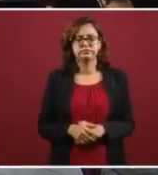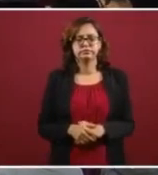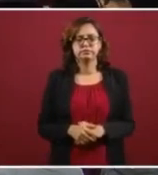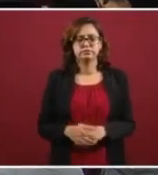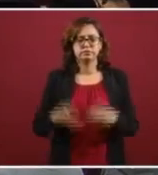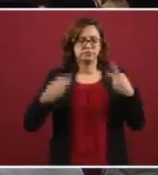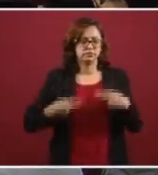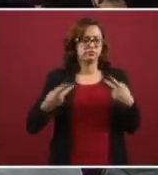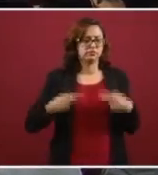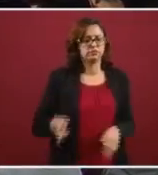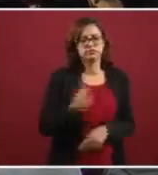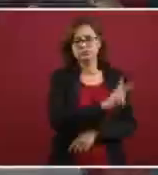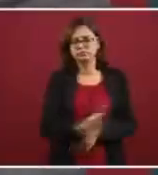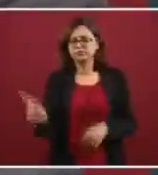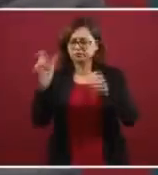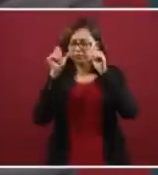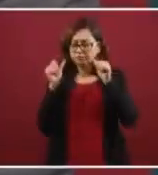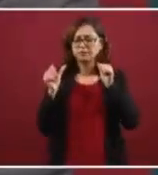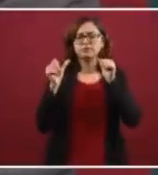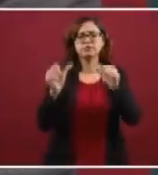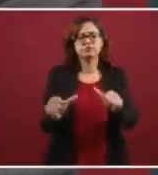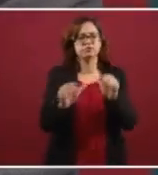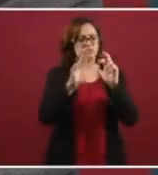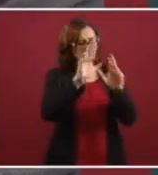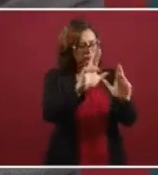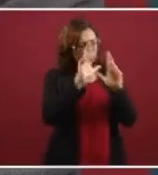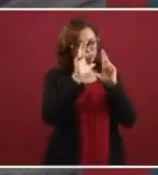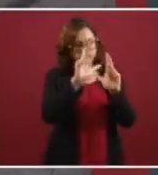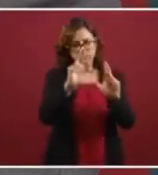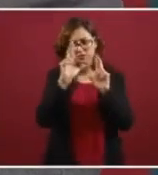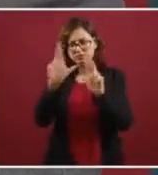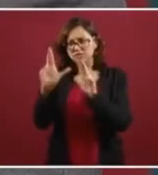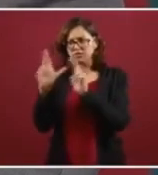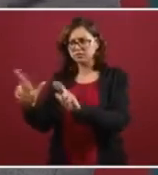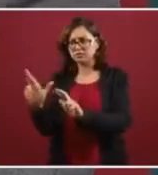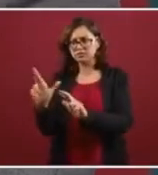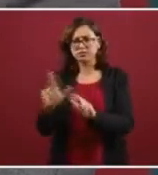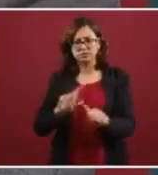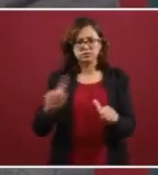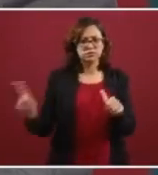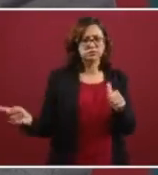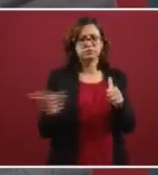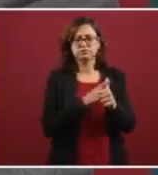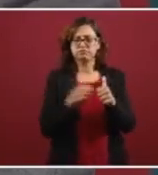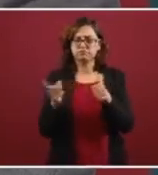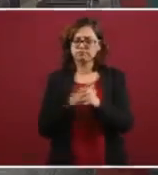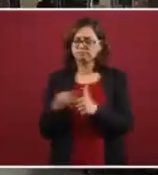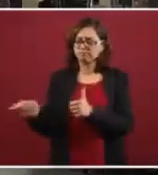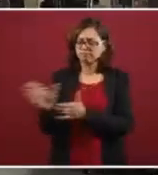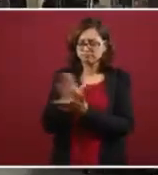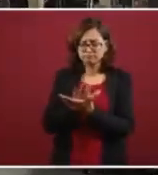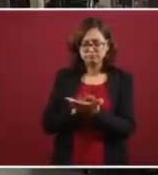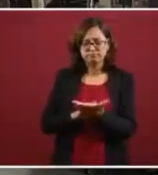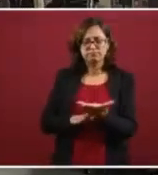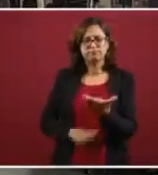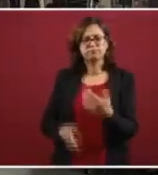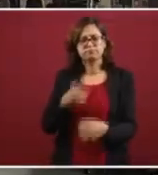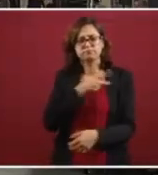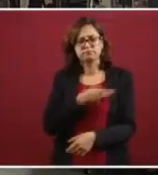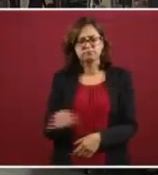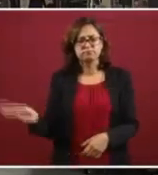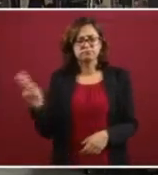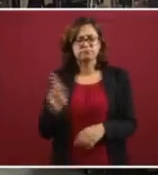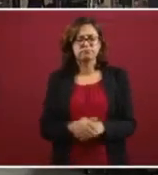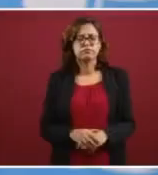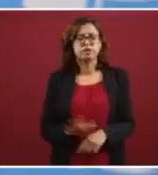atendiendo a todos, escuchando a todos, respetando a todos, pero dándole preferencia a los humildes, porque como